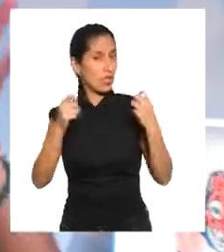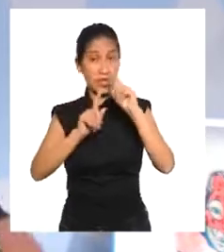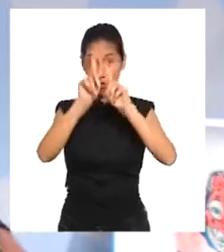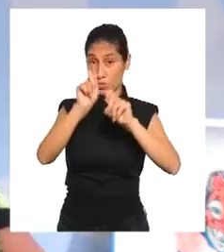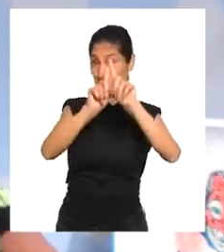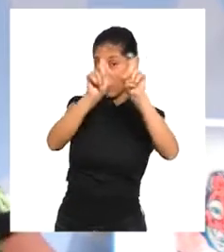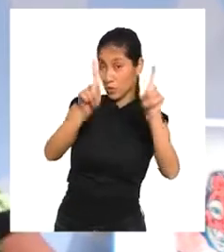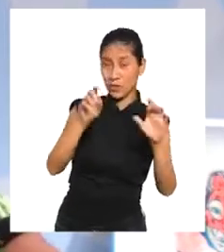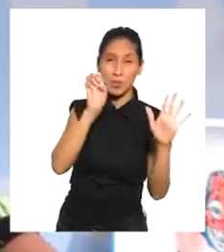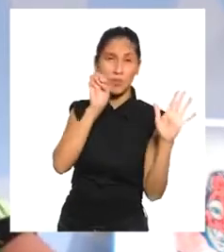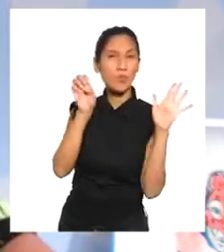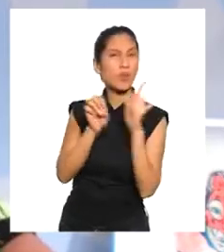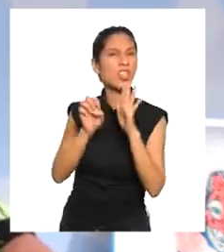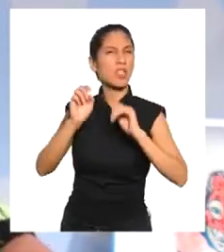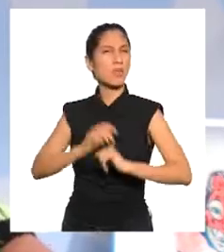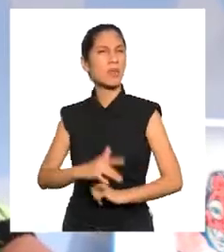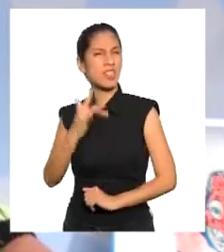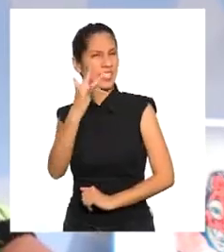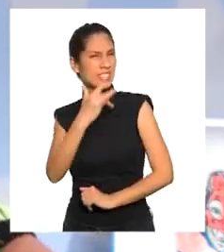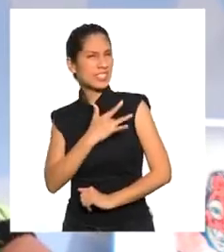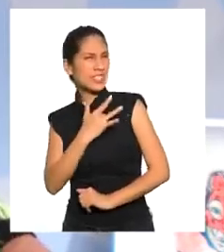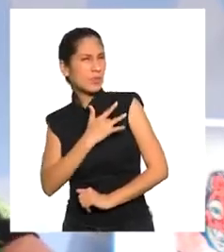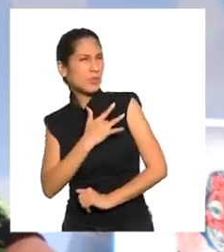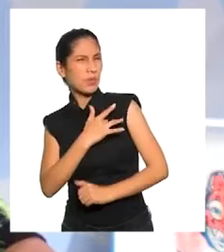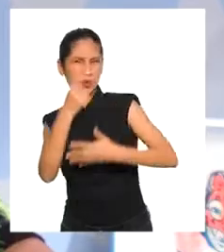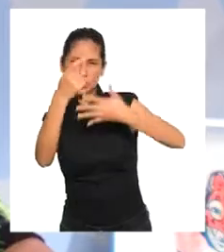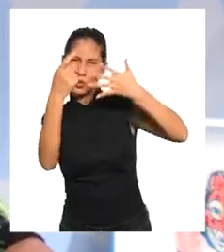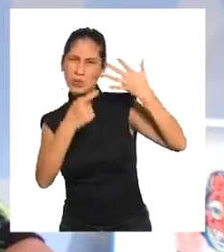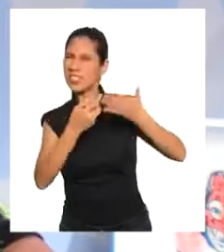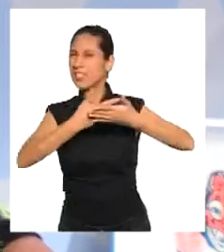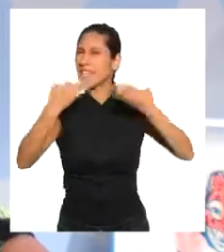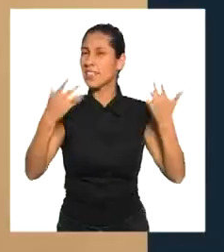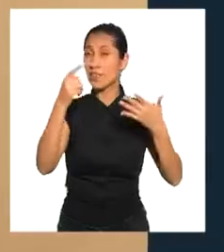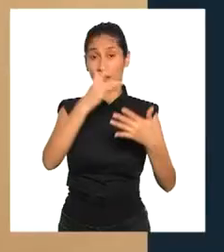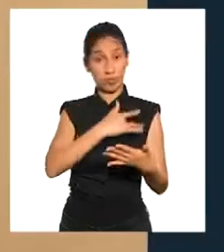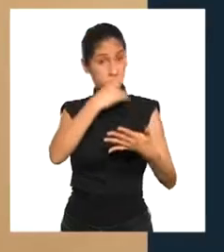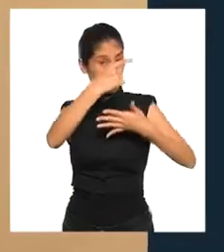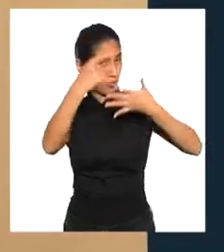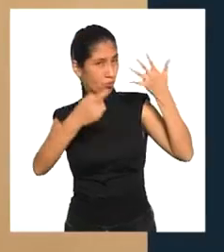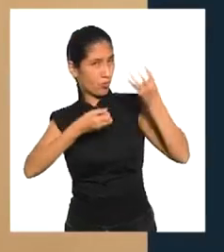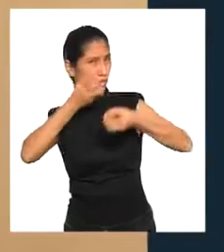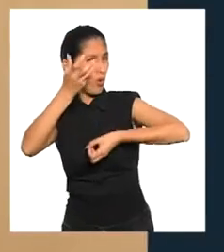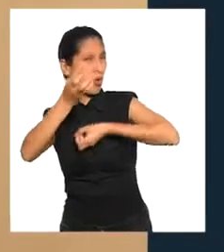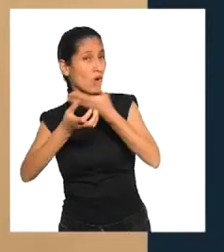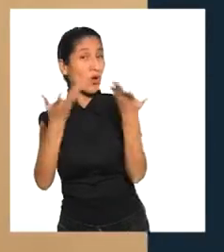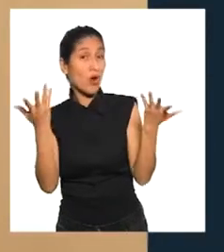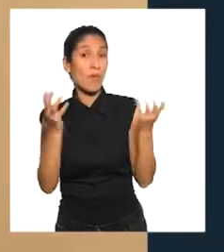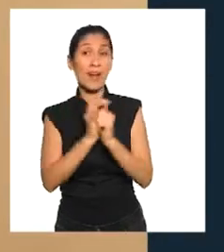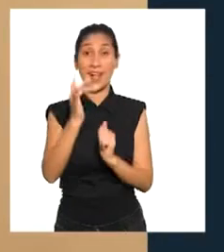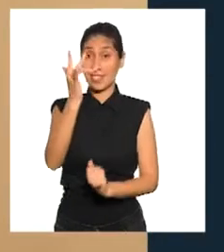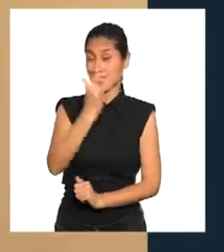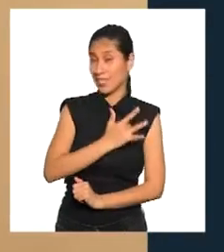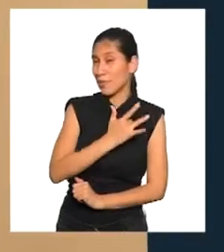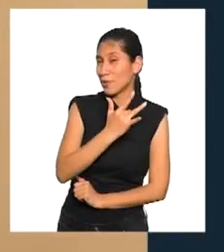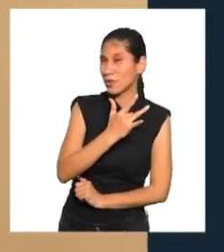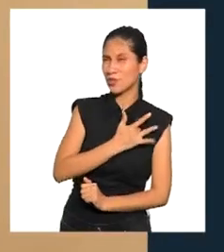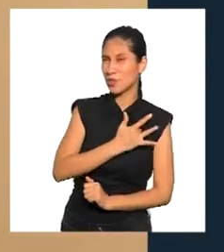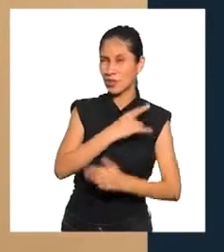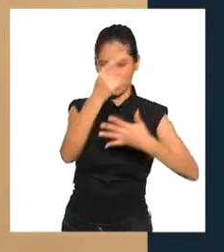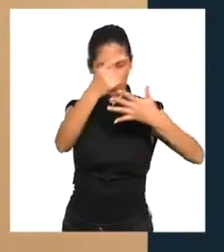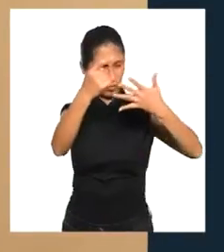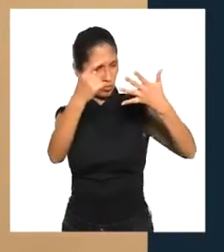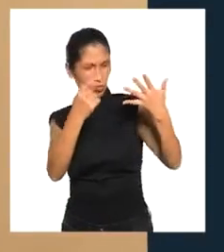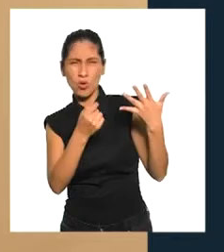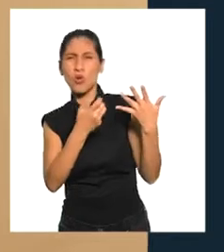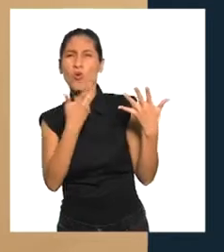Por ejemplo, ¿qué son las emociones y cómo se manifiestan? Las emociones son estados afectivos que